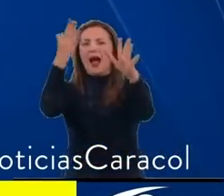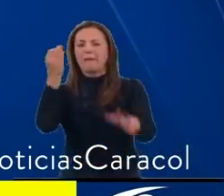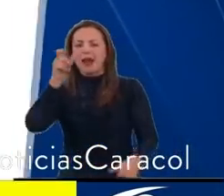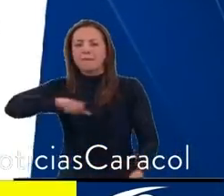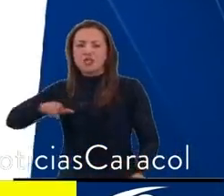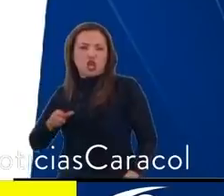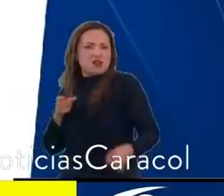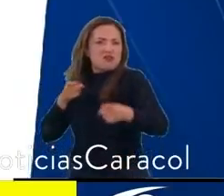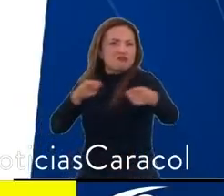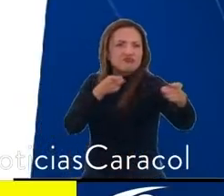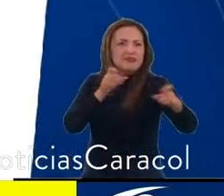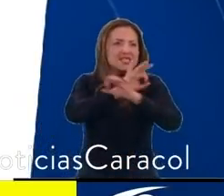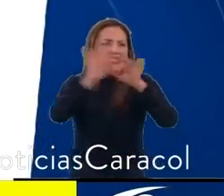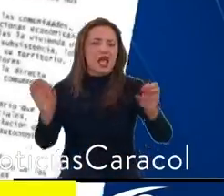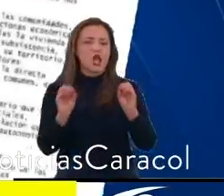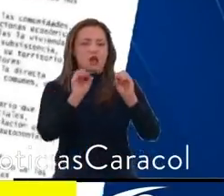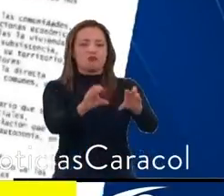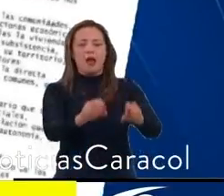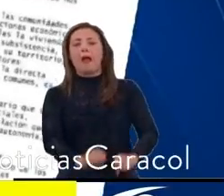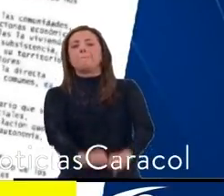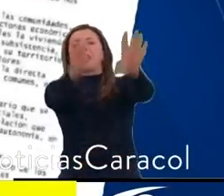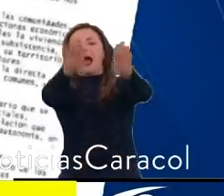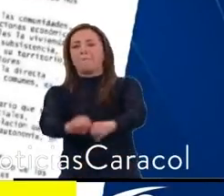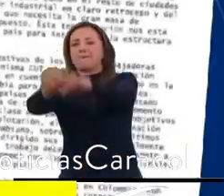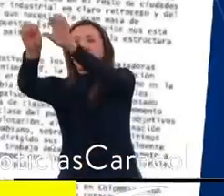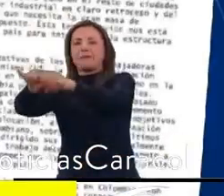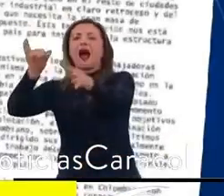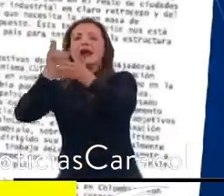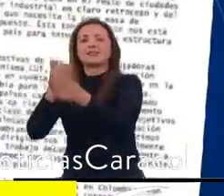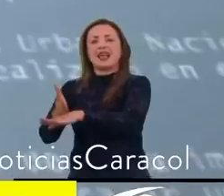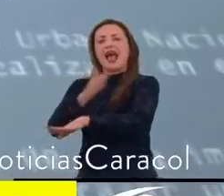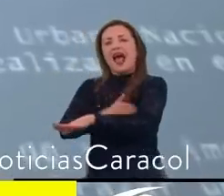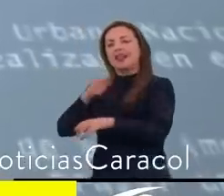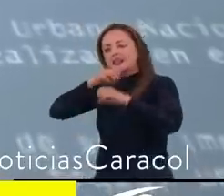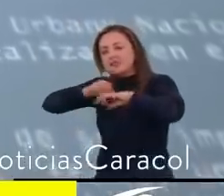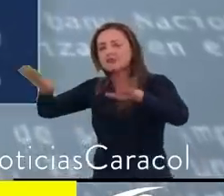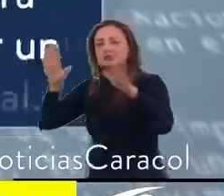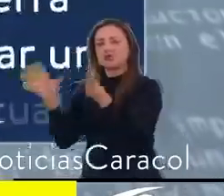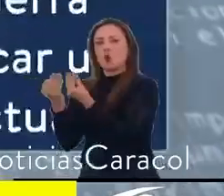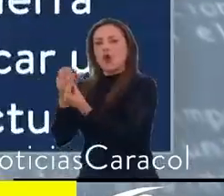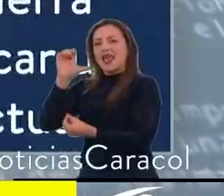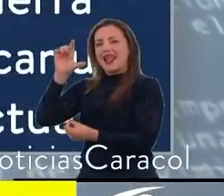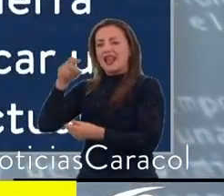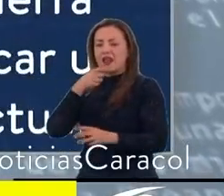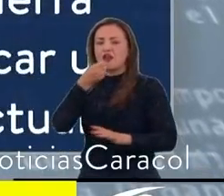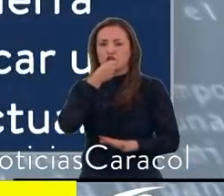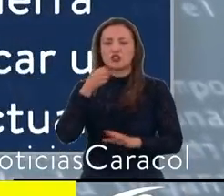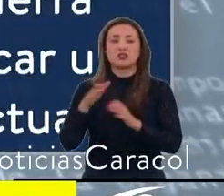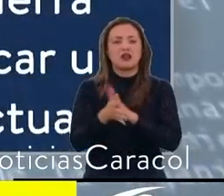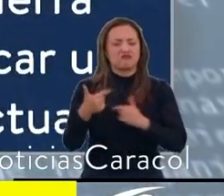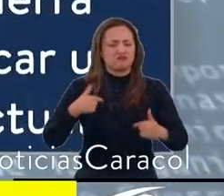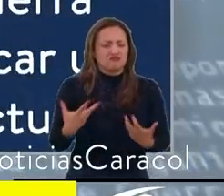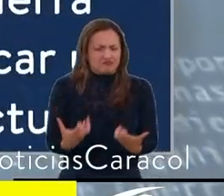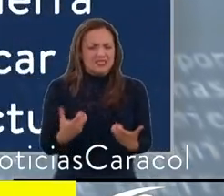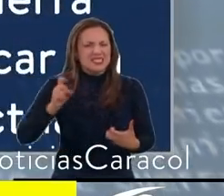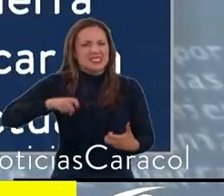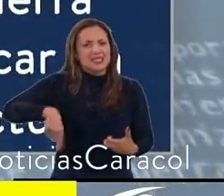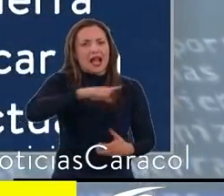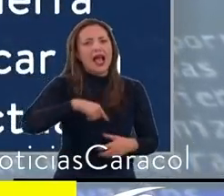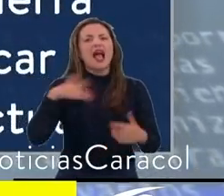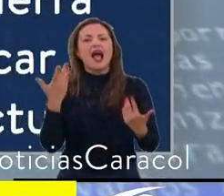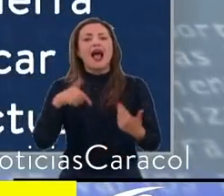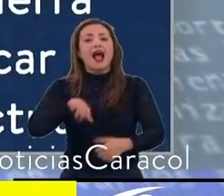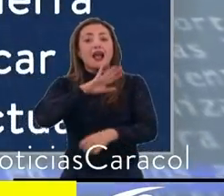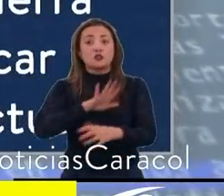según una circular interna de ln en poder de este noticiero requerimos de una guerrilla capaz de trasladar el conflicto militar